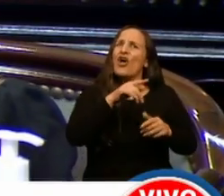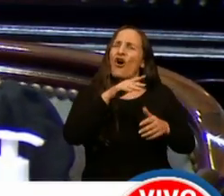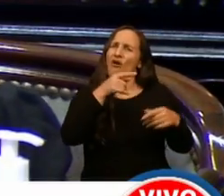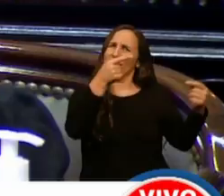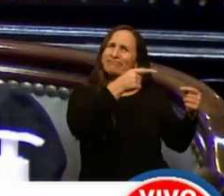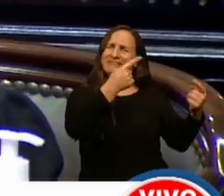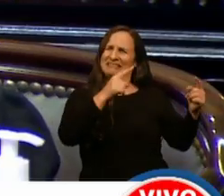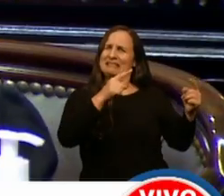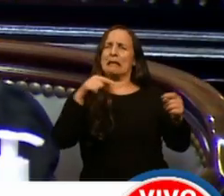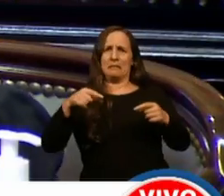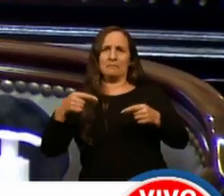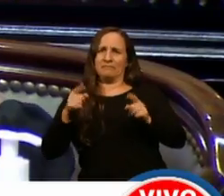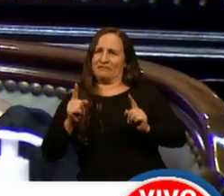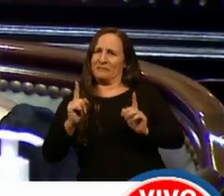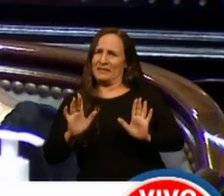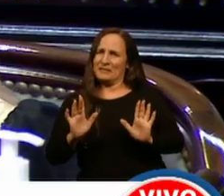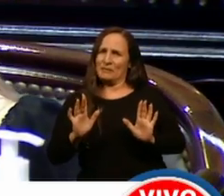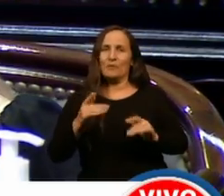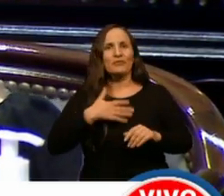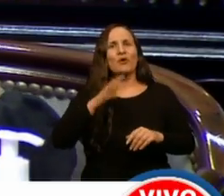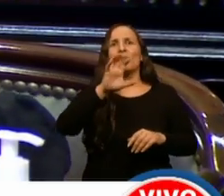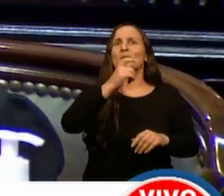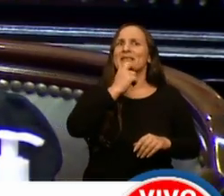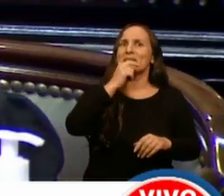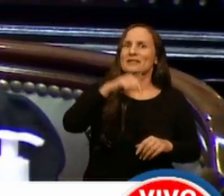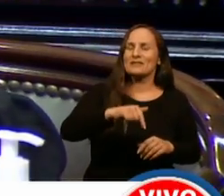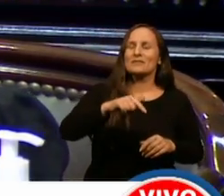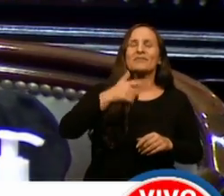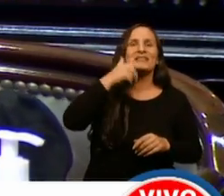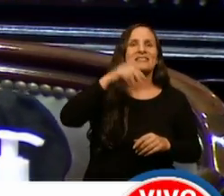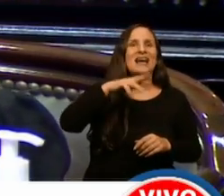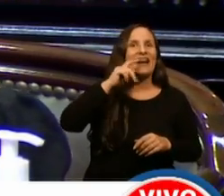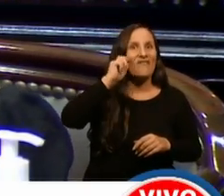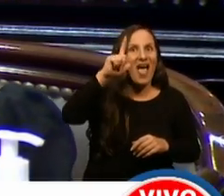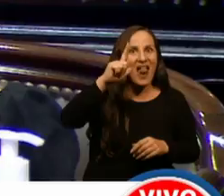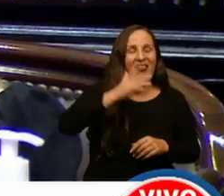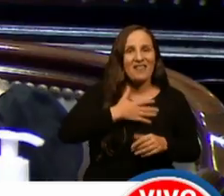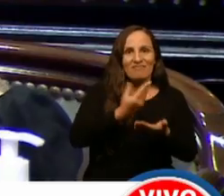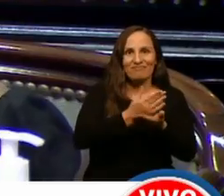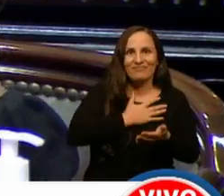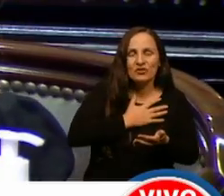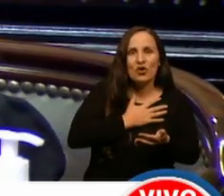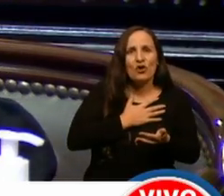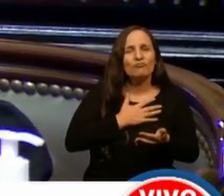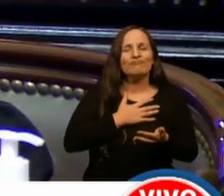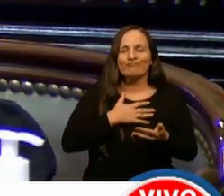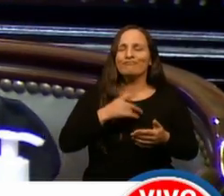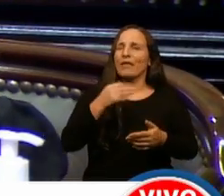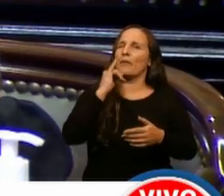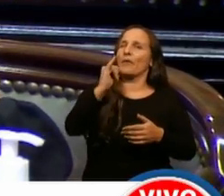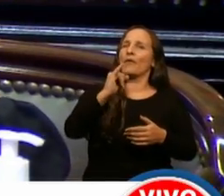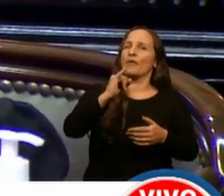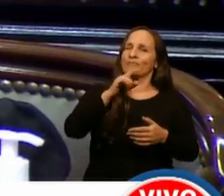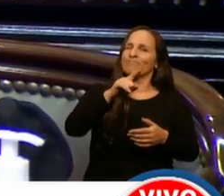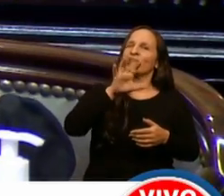como mendocina como les decía recién del sur de la provincia de san rafael no puedo dejar de advertir que le mintieron a los